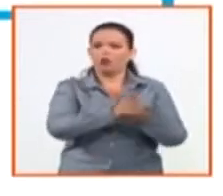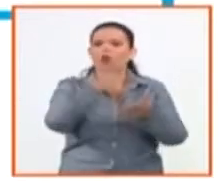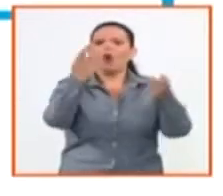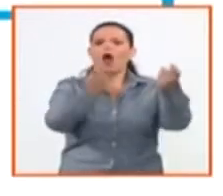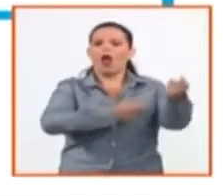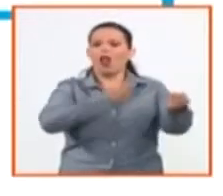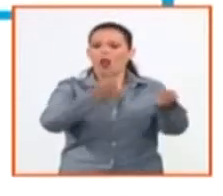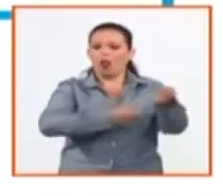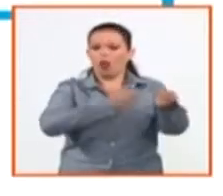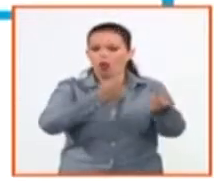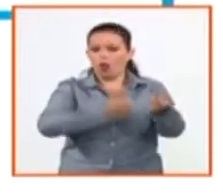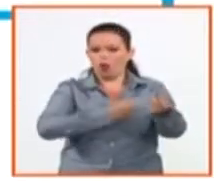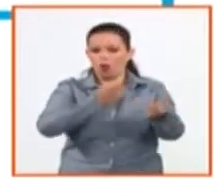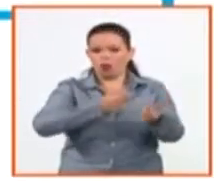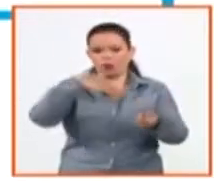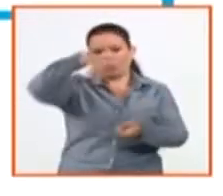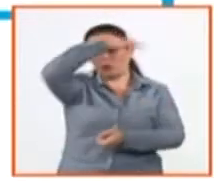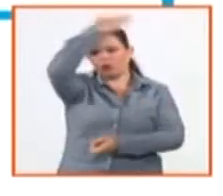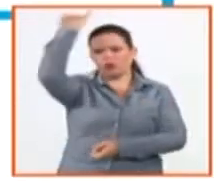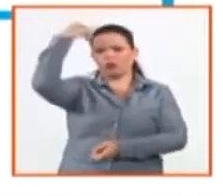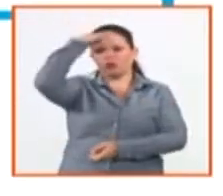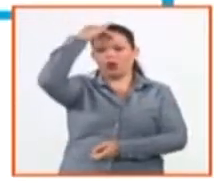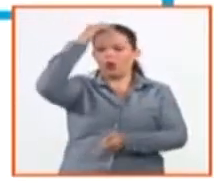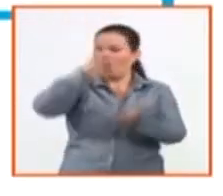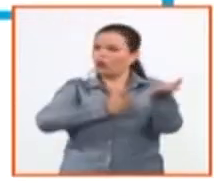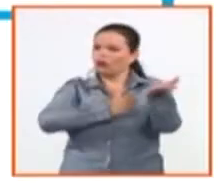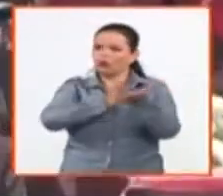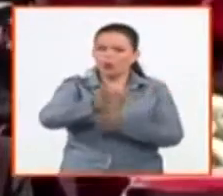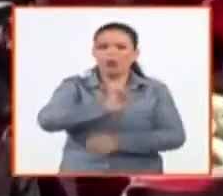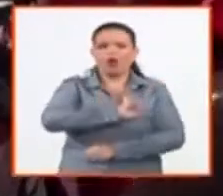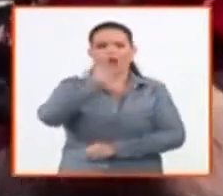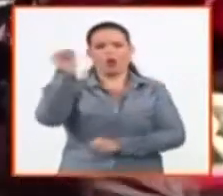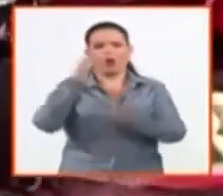continuará hasta que prevalezca la justicia y la libertad.